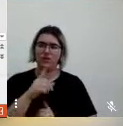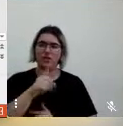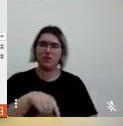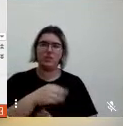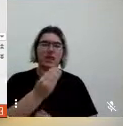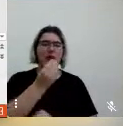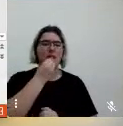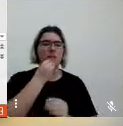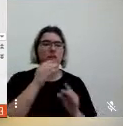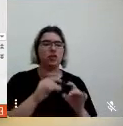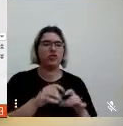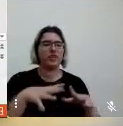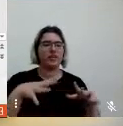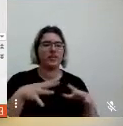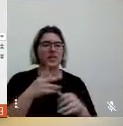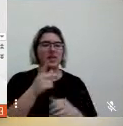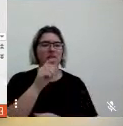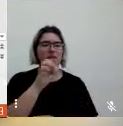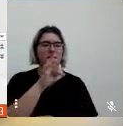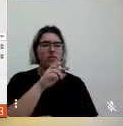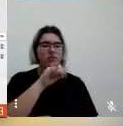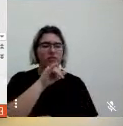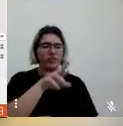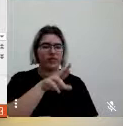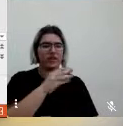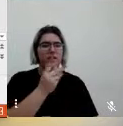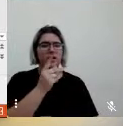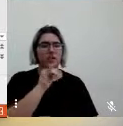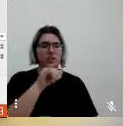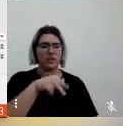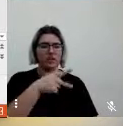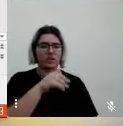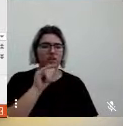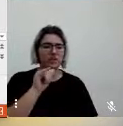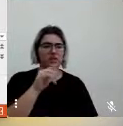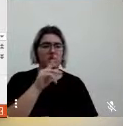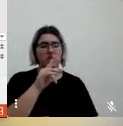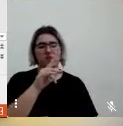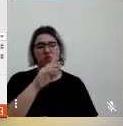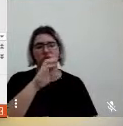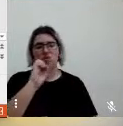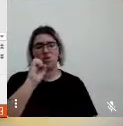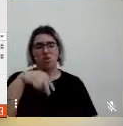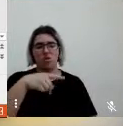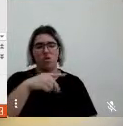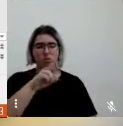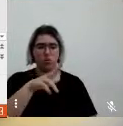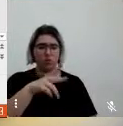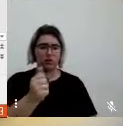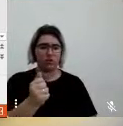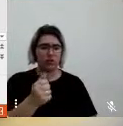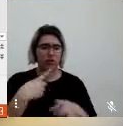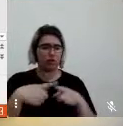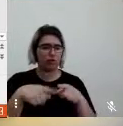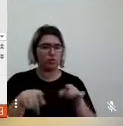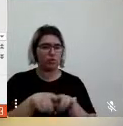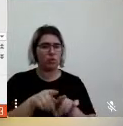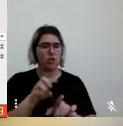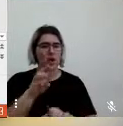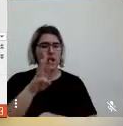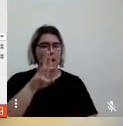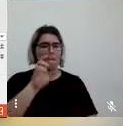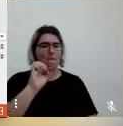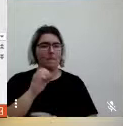os decía antes, el kéfir, la kombucha, kimchi, ¿vale? Todo ese tipo de alimentos fermentados que son probióticos y